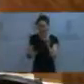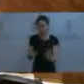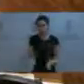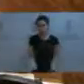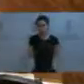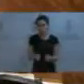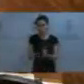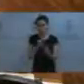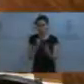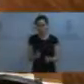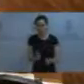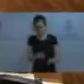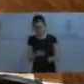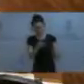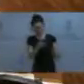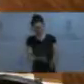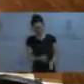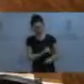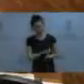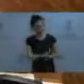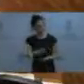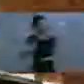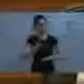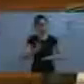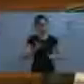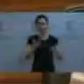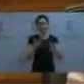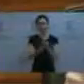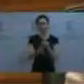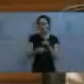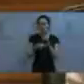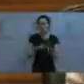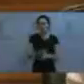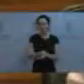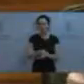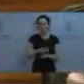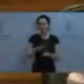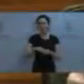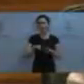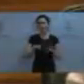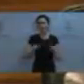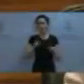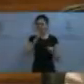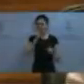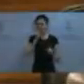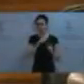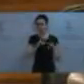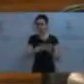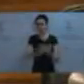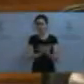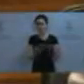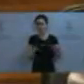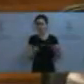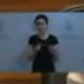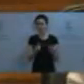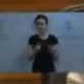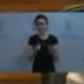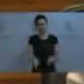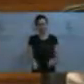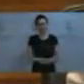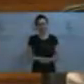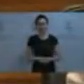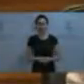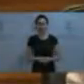al presupuesto. Son ustedes los que no complementan con la partida correspondiente al Principado de Asturias. Pero este año 2016 vamos a peor. Aquí vamos a